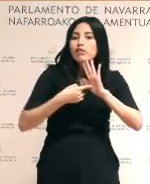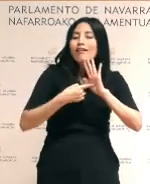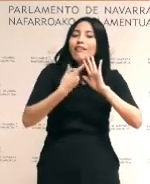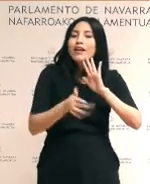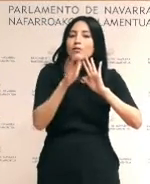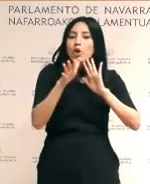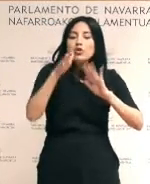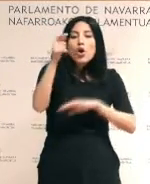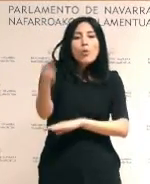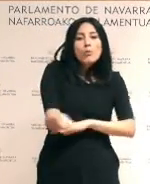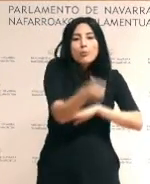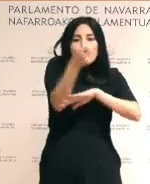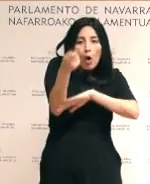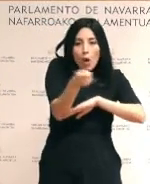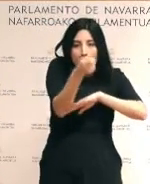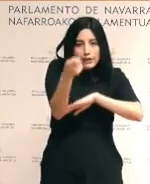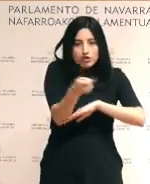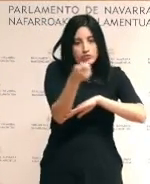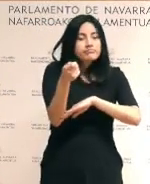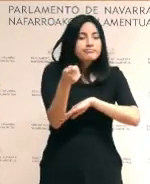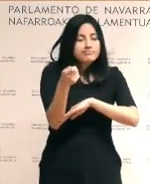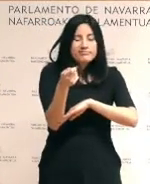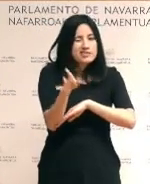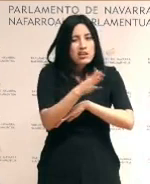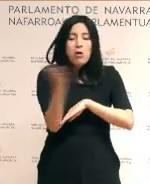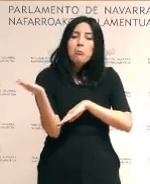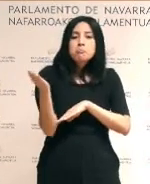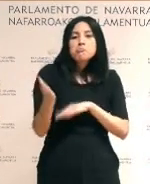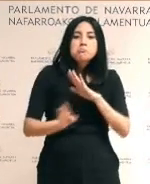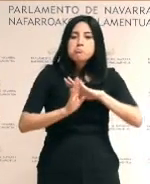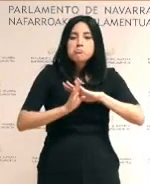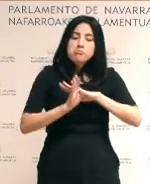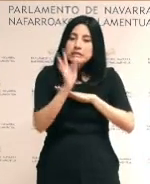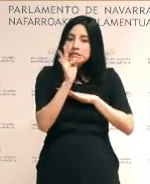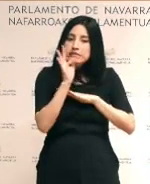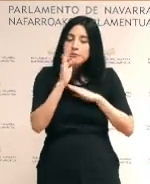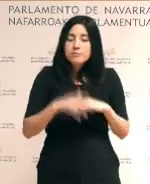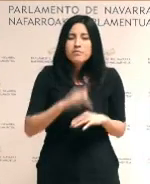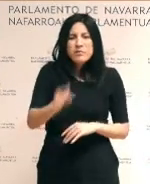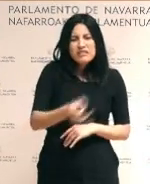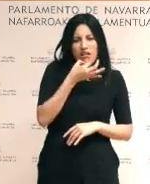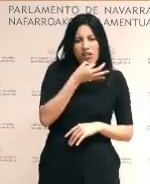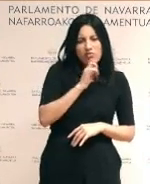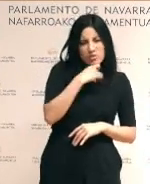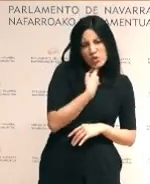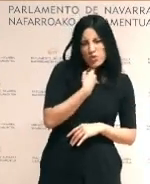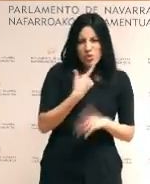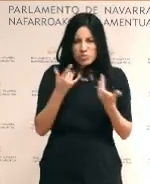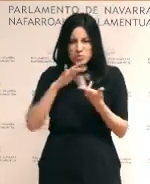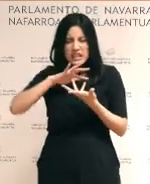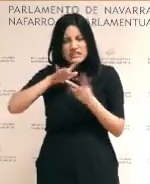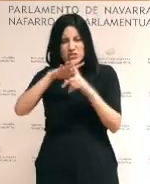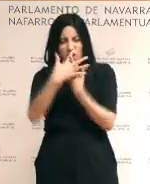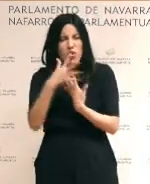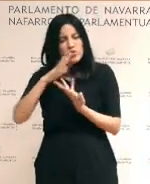ancho. La presidenta dice estar muy preocupada por la desinformación, los bulos, el discurso del odio y la crispación que están poniendo en riesgo la democracia